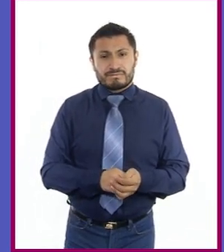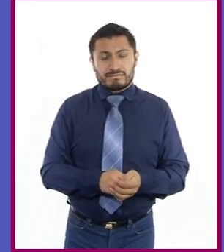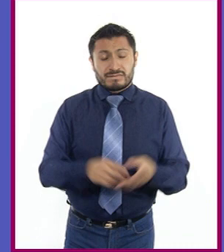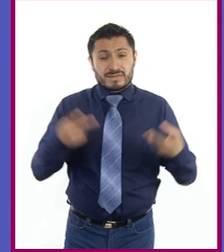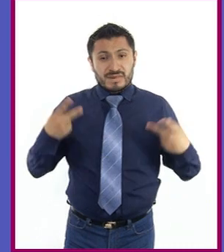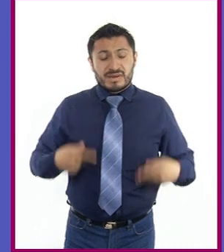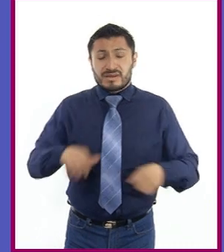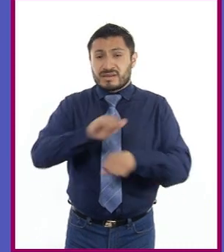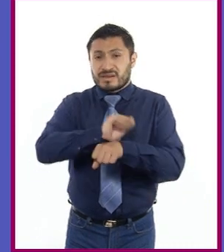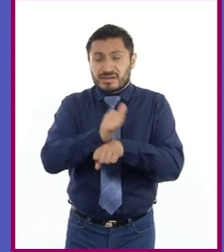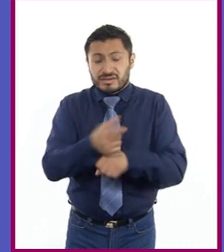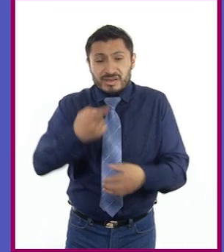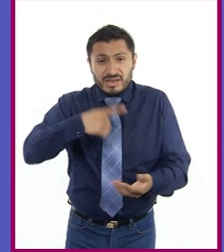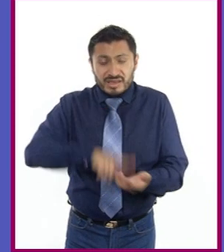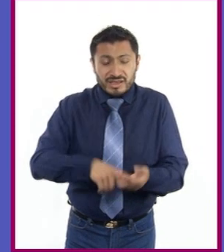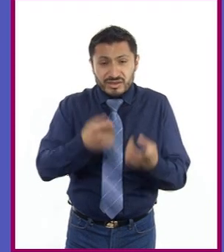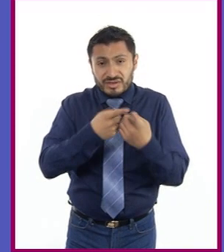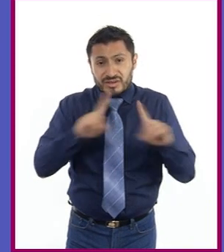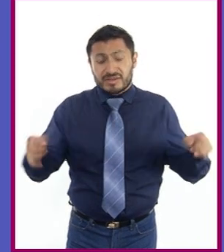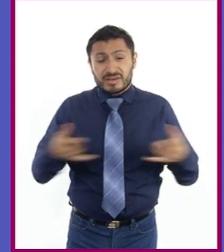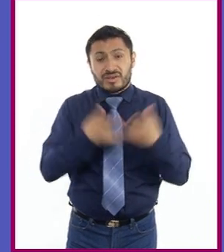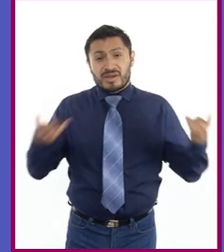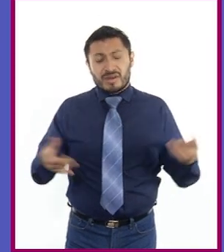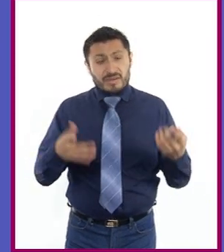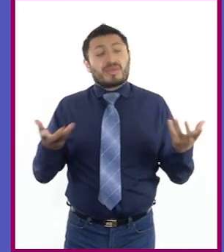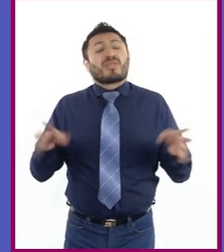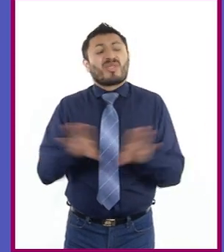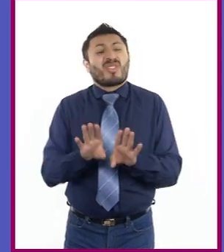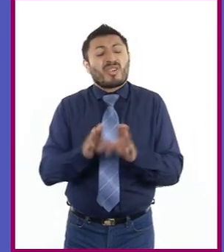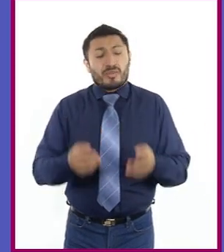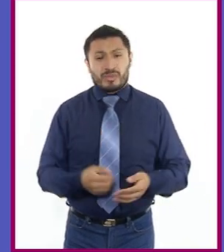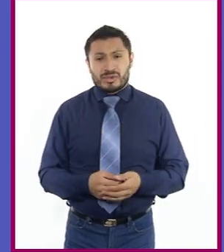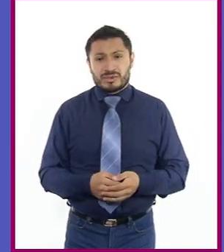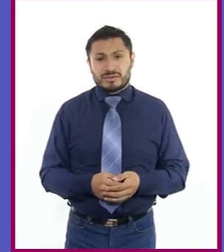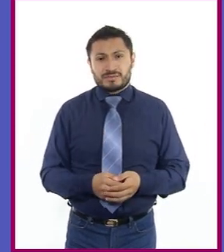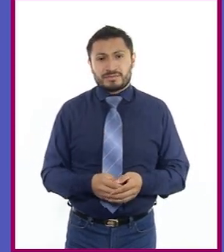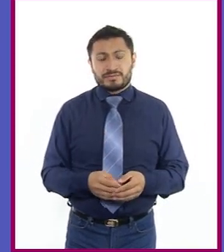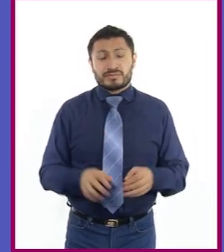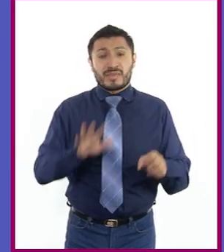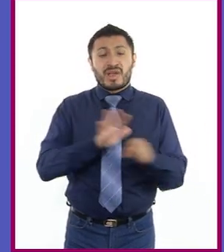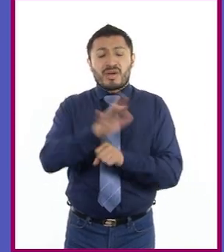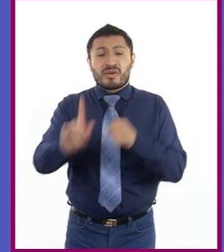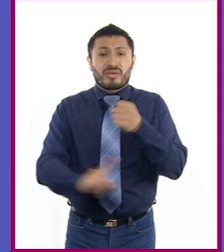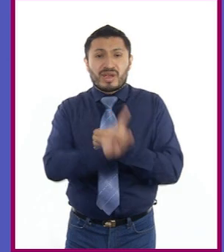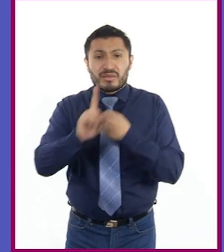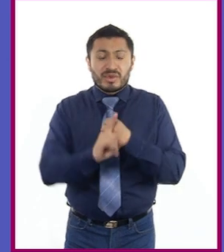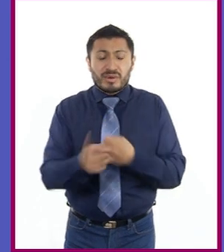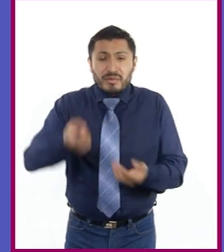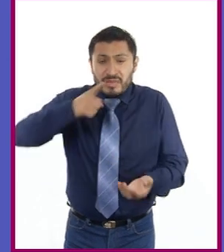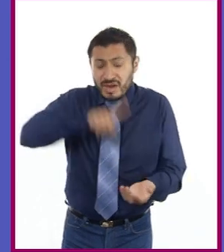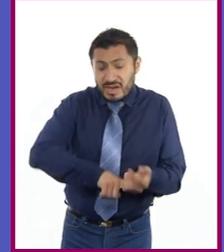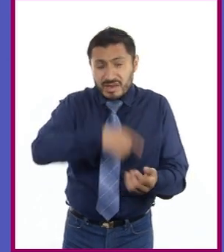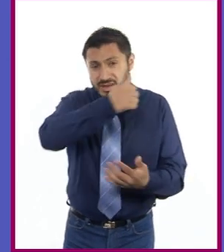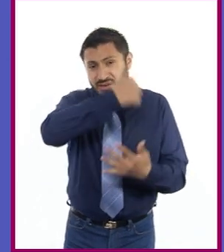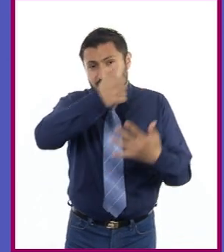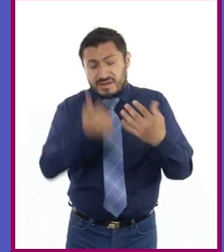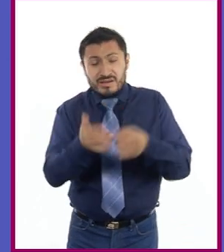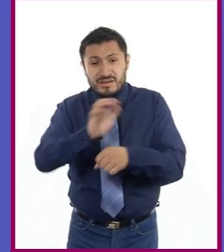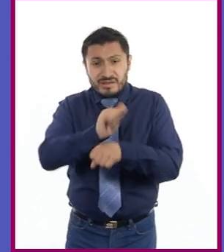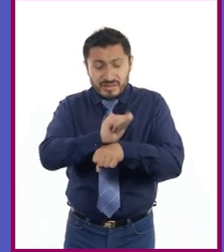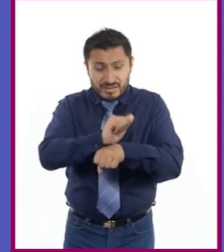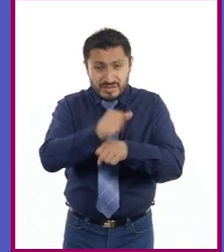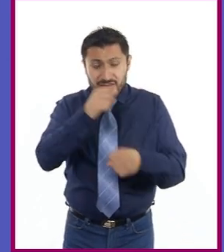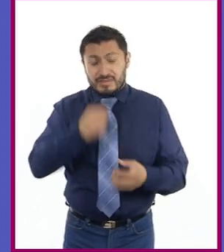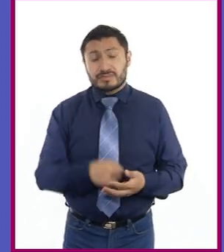el desarrollo de la trama? ¿A qué situaciones y conflictos se enfrentan los personajes? ¿Qué costumbres